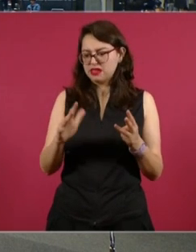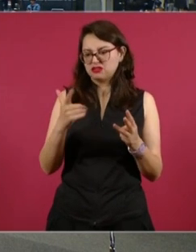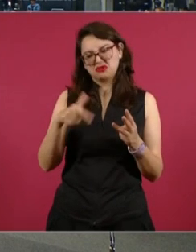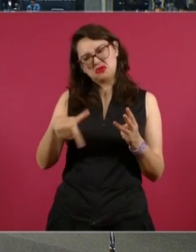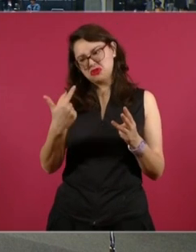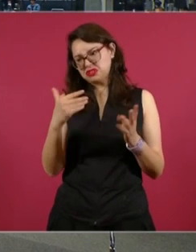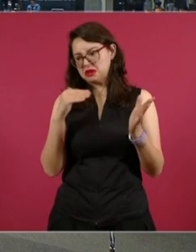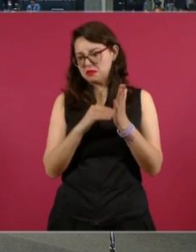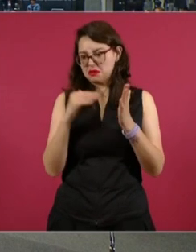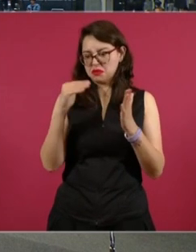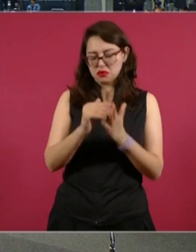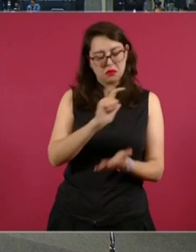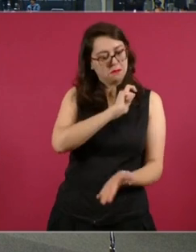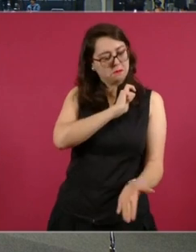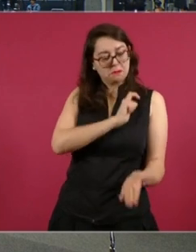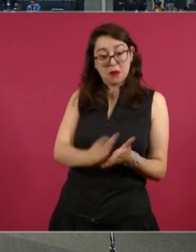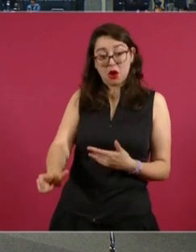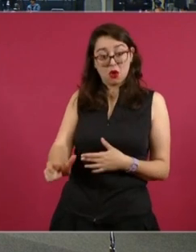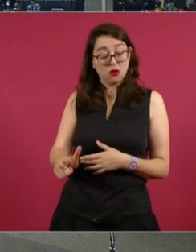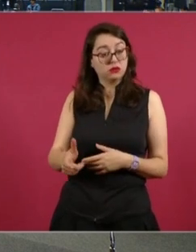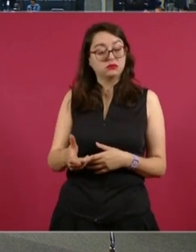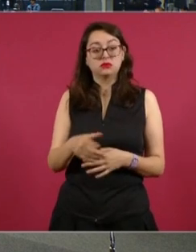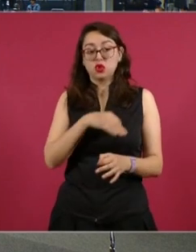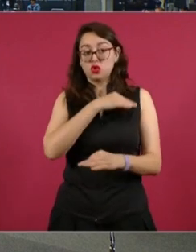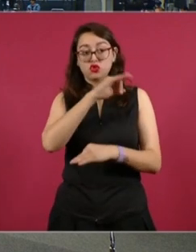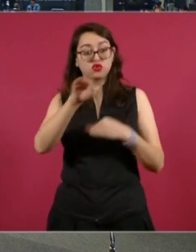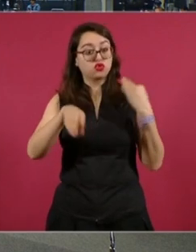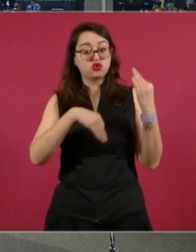10,000,000,000, 12,000,000,000, todos.